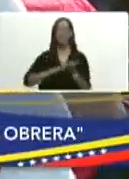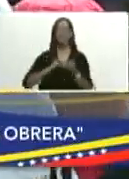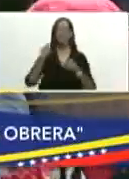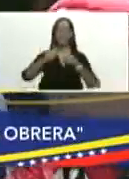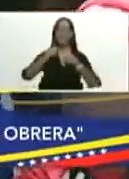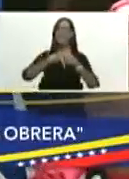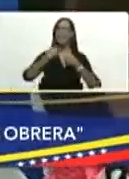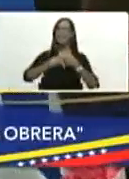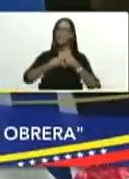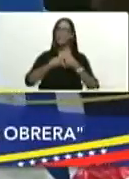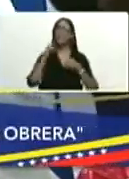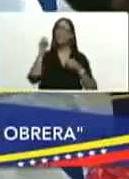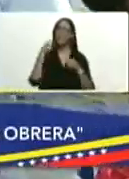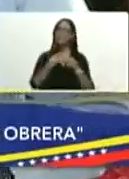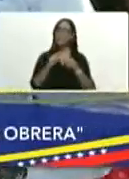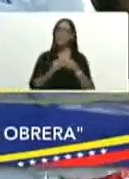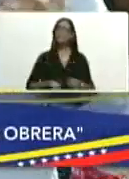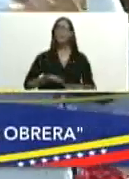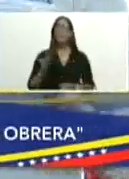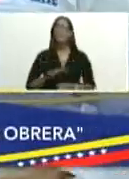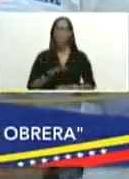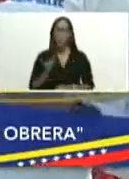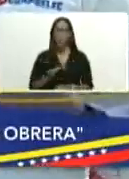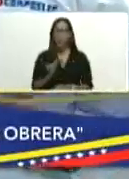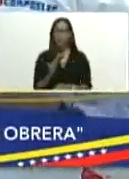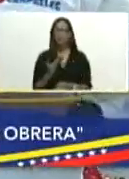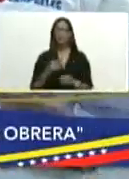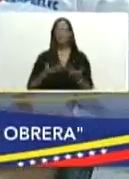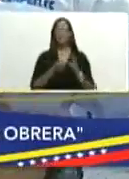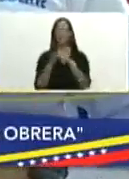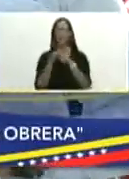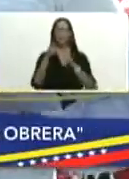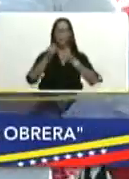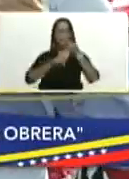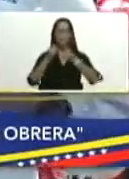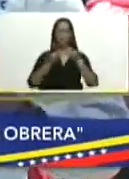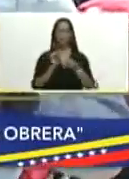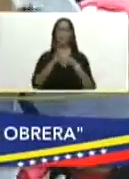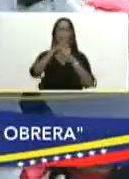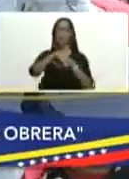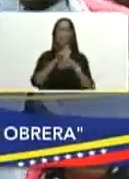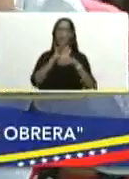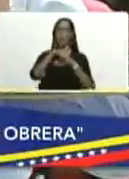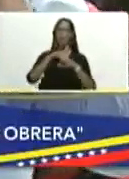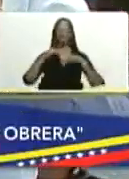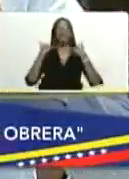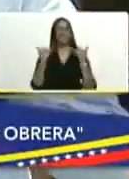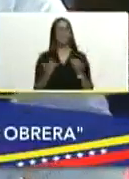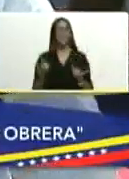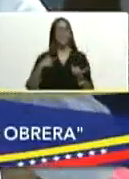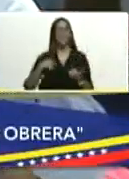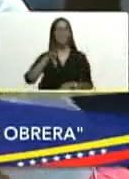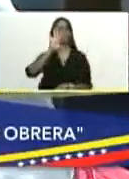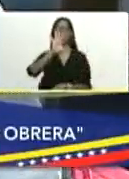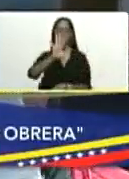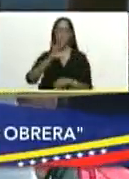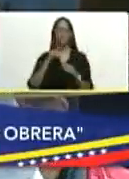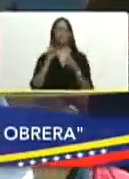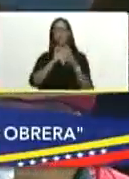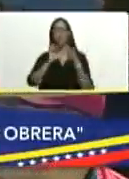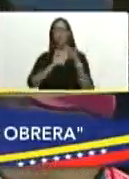spci este gas es muy importante pero a las unidades generadoras de guri ya que tenemos cinco unidades de